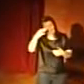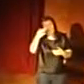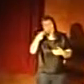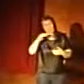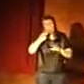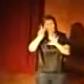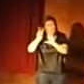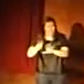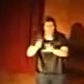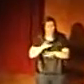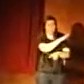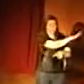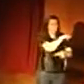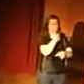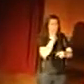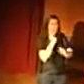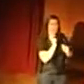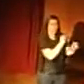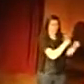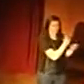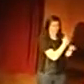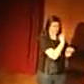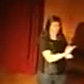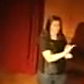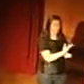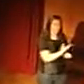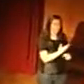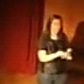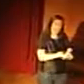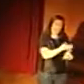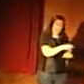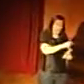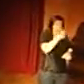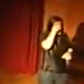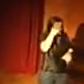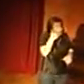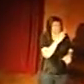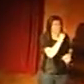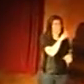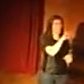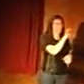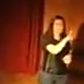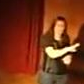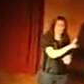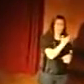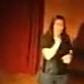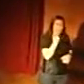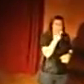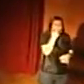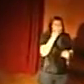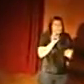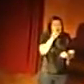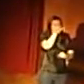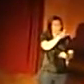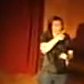encargo muy muy especial al igual que los que los reyes anteriores desde Carlos tercero habían tenido un especial interés en que los